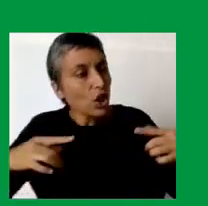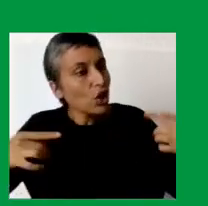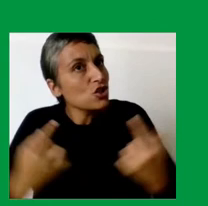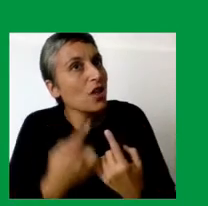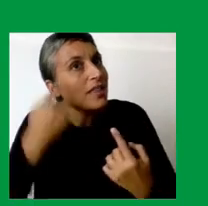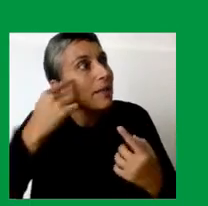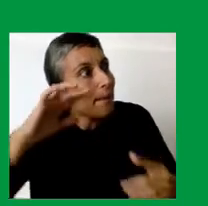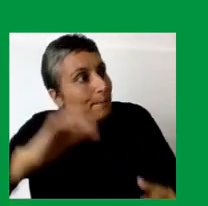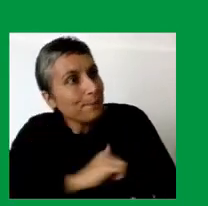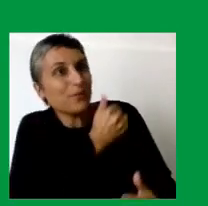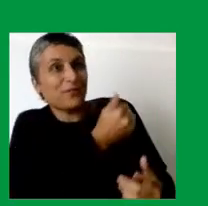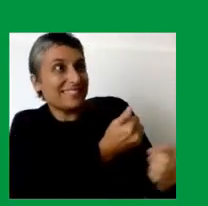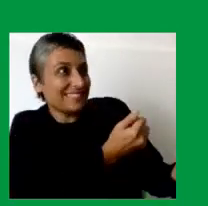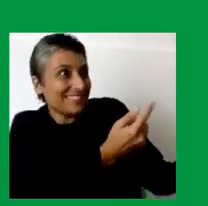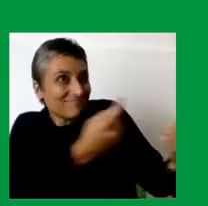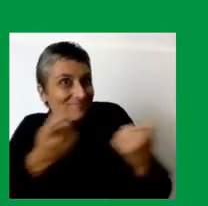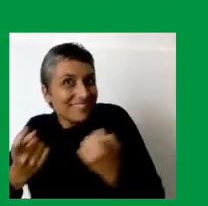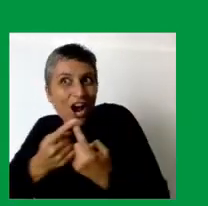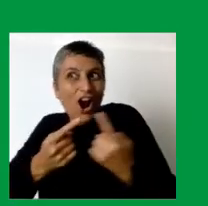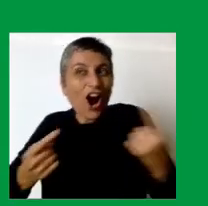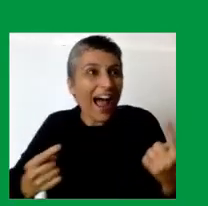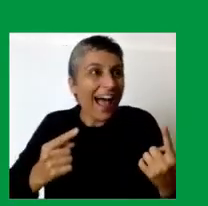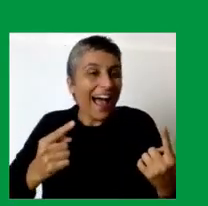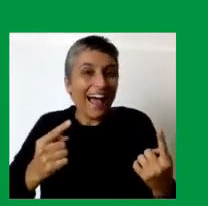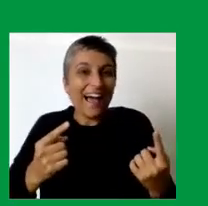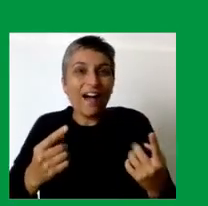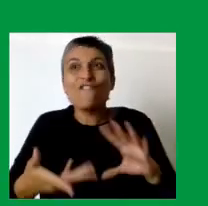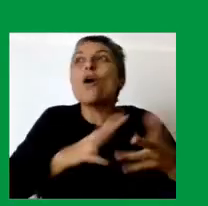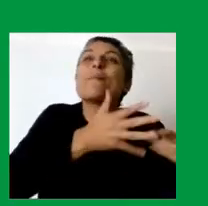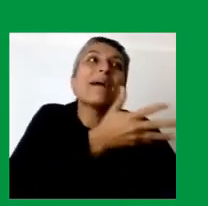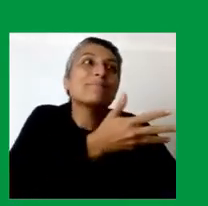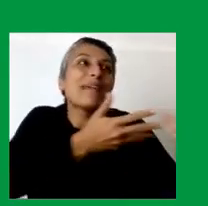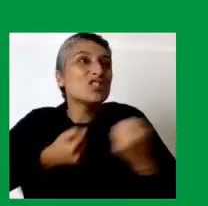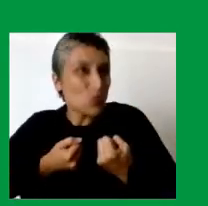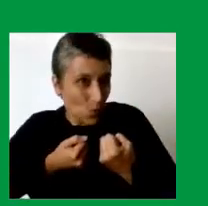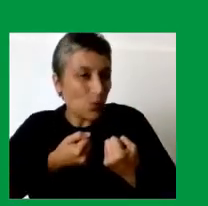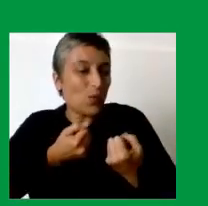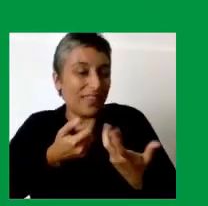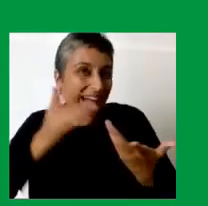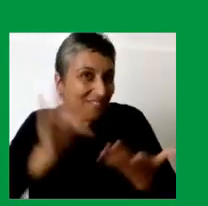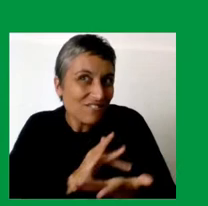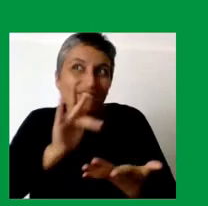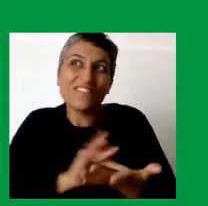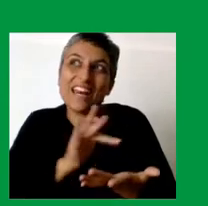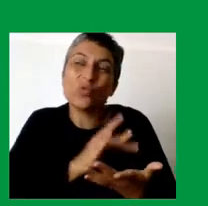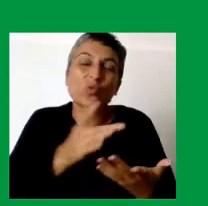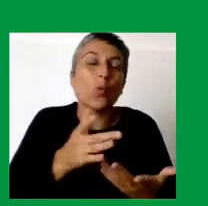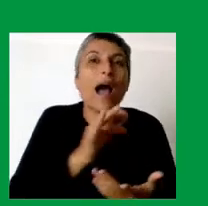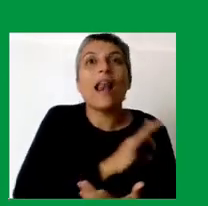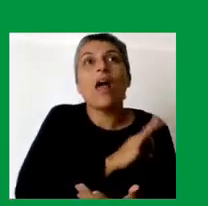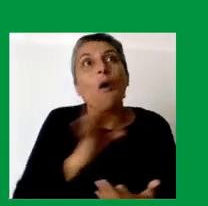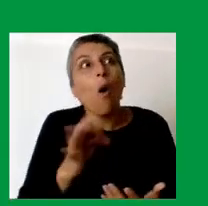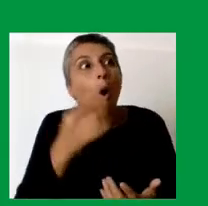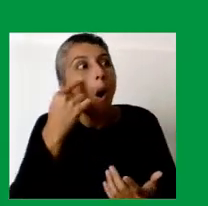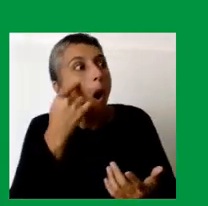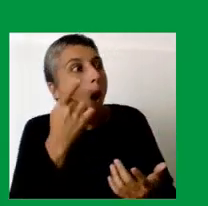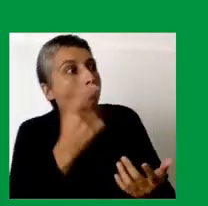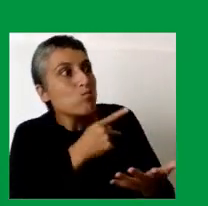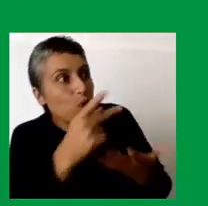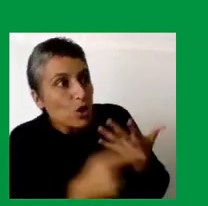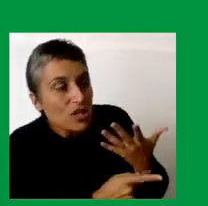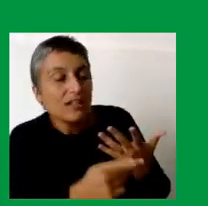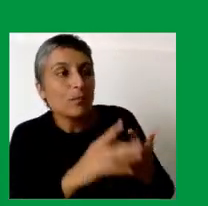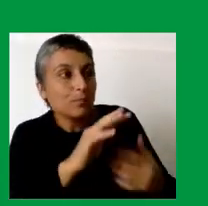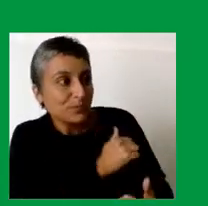a favor nuestro, ¿no? Como una especie de asistente virtual, la inteligencia artificial, para los proyectos, para las